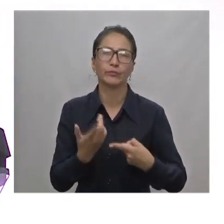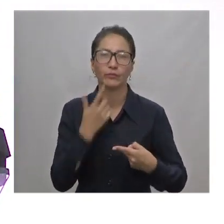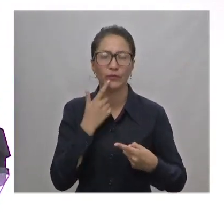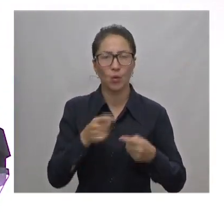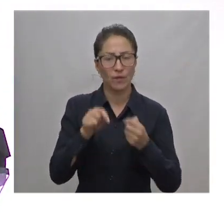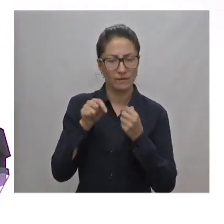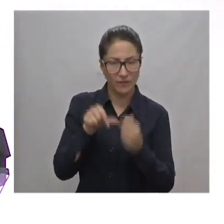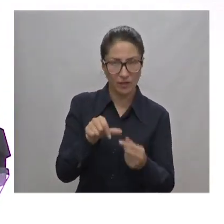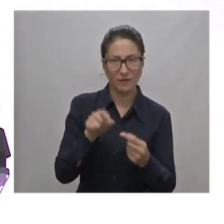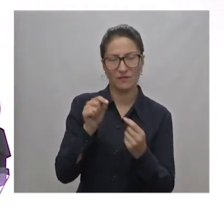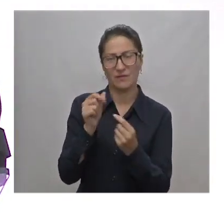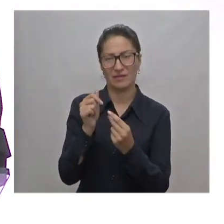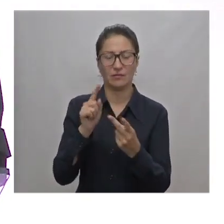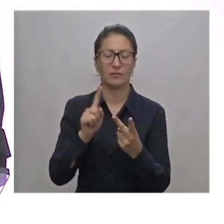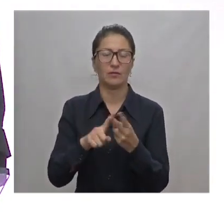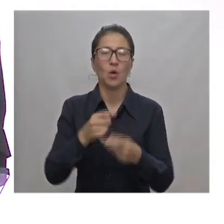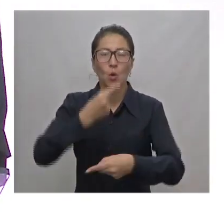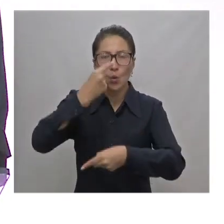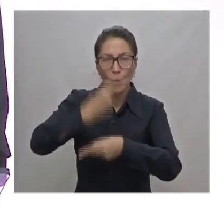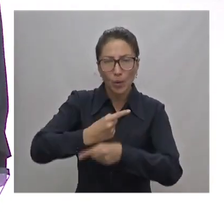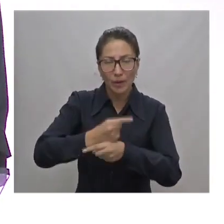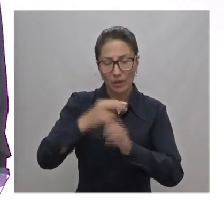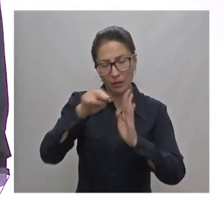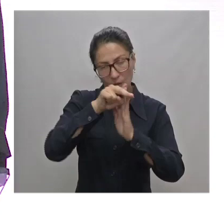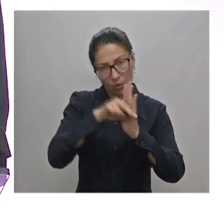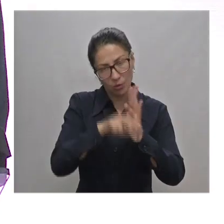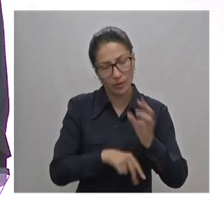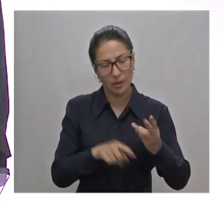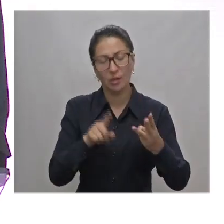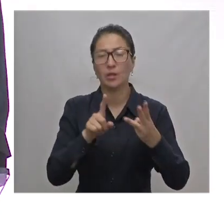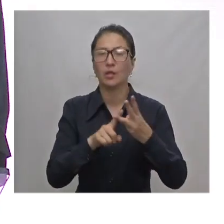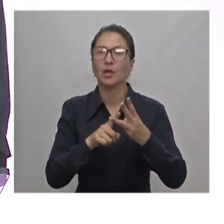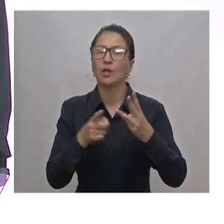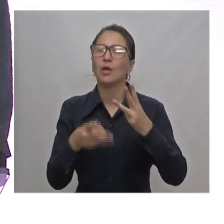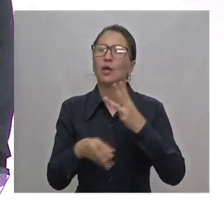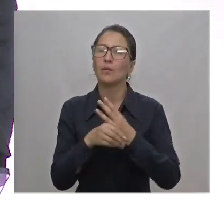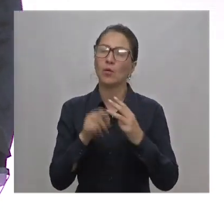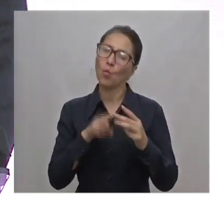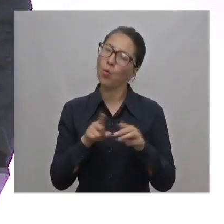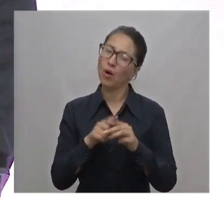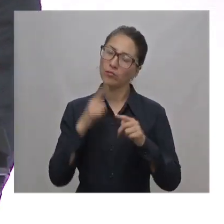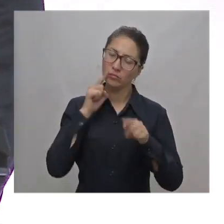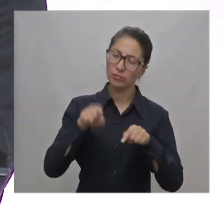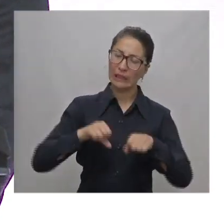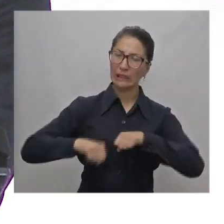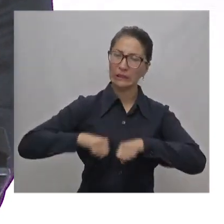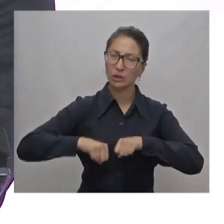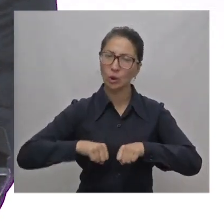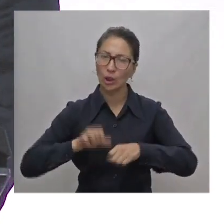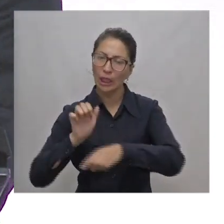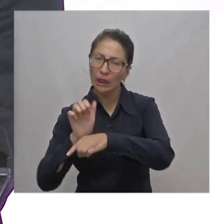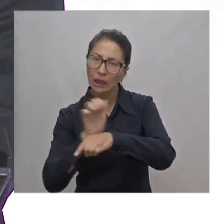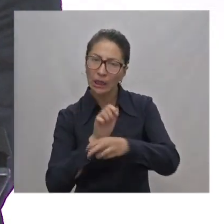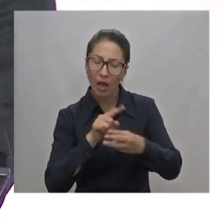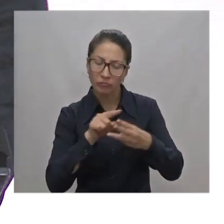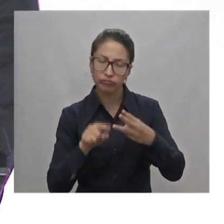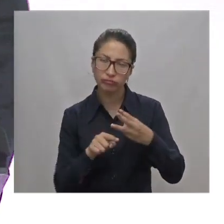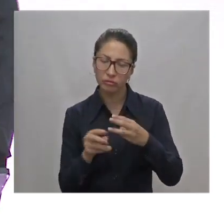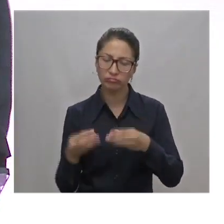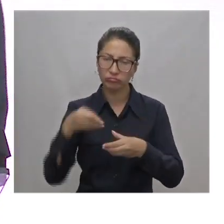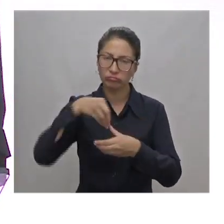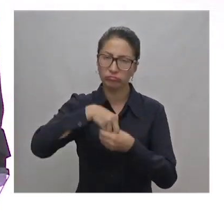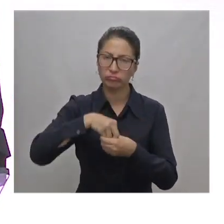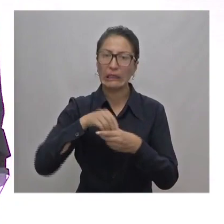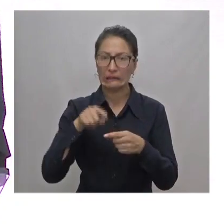son la financiera, la de cumplimiento de la normatividad o con una mirada a la gestión de la entidad, que